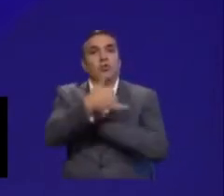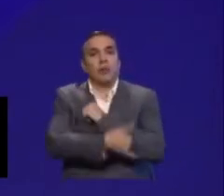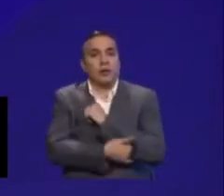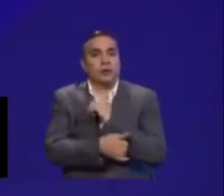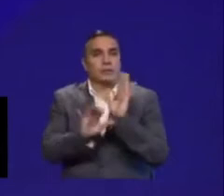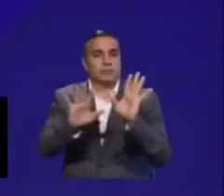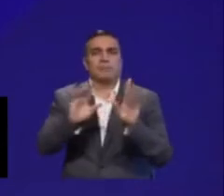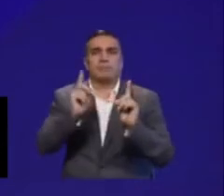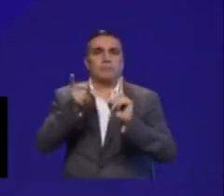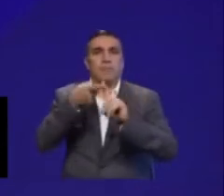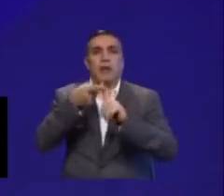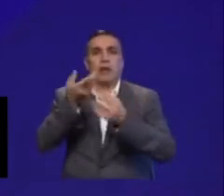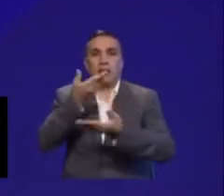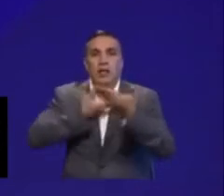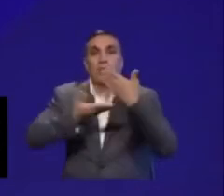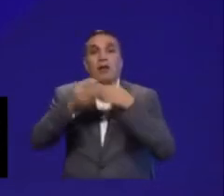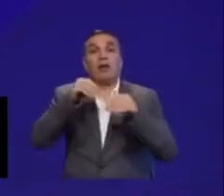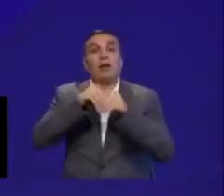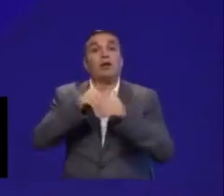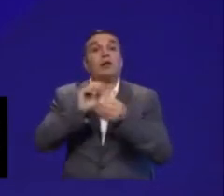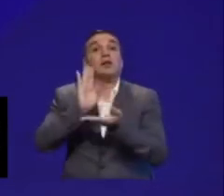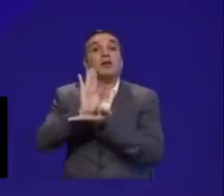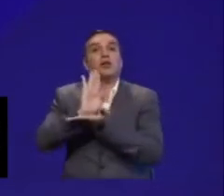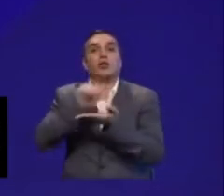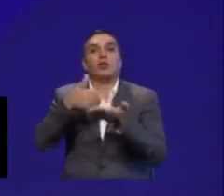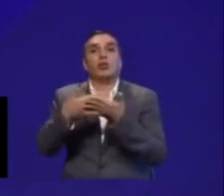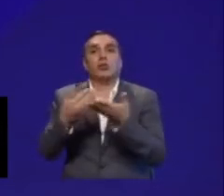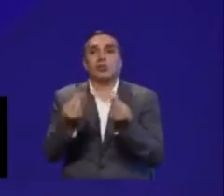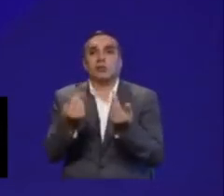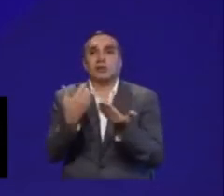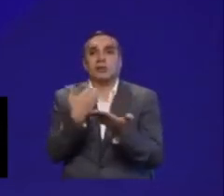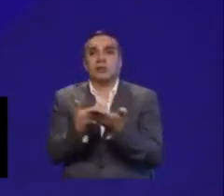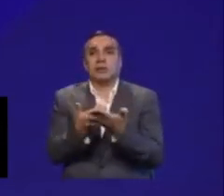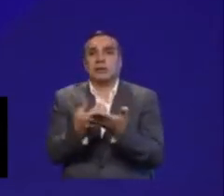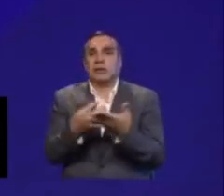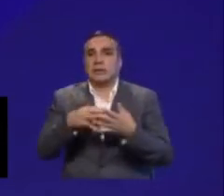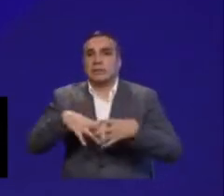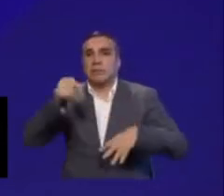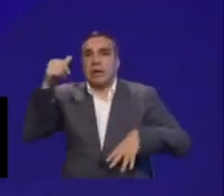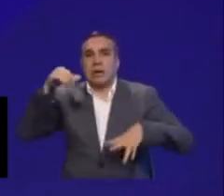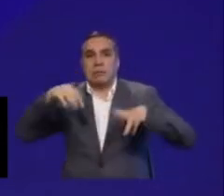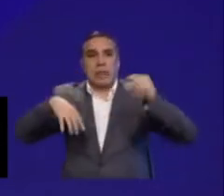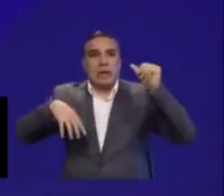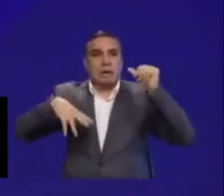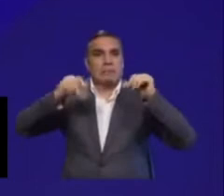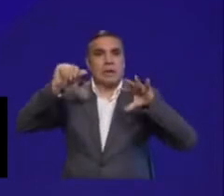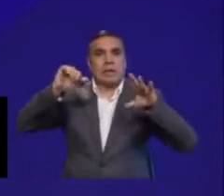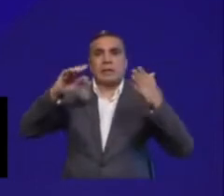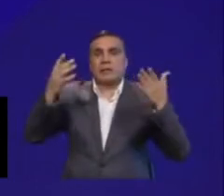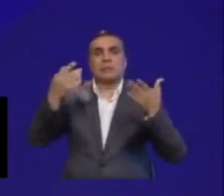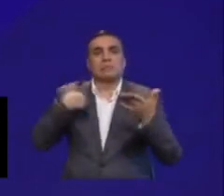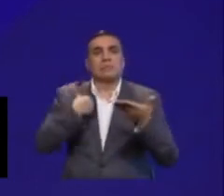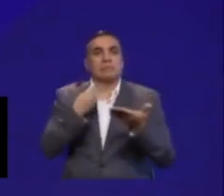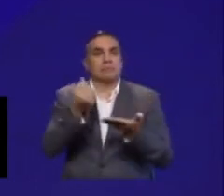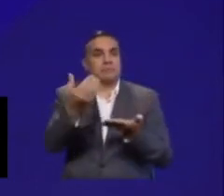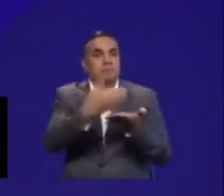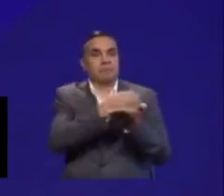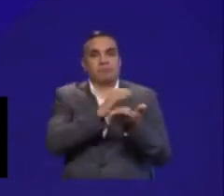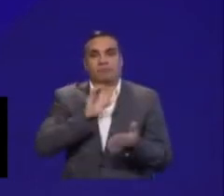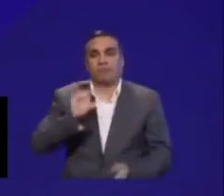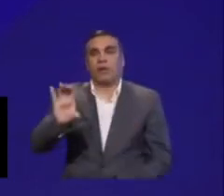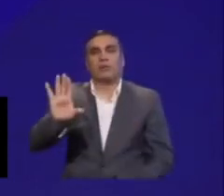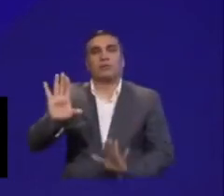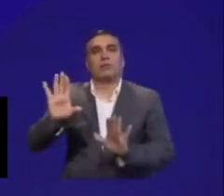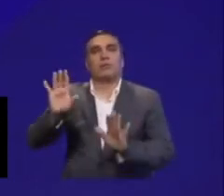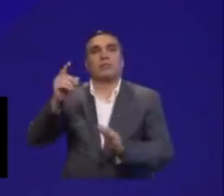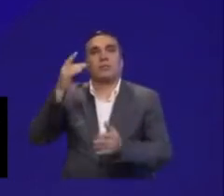primero, devolverle a la seguridad social todos los recursos que los políticos han malbaratado. Sí, recursos que no pueden